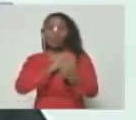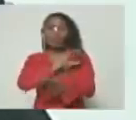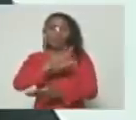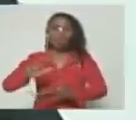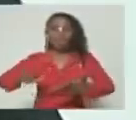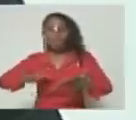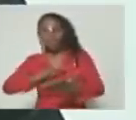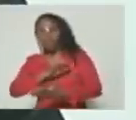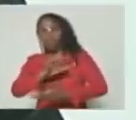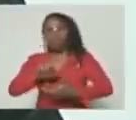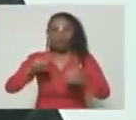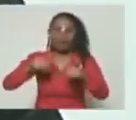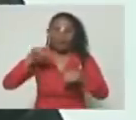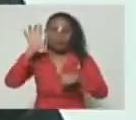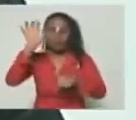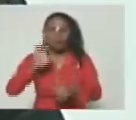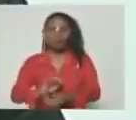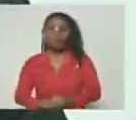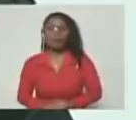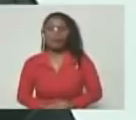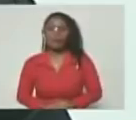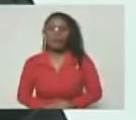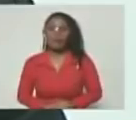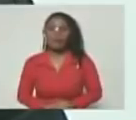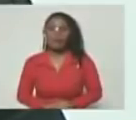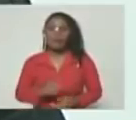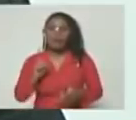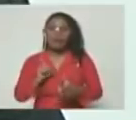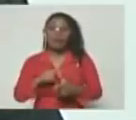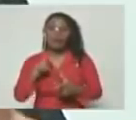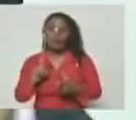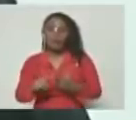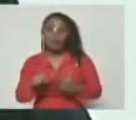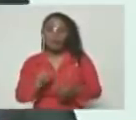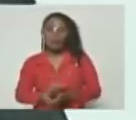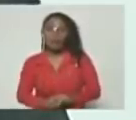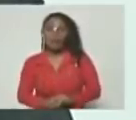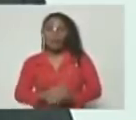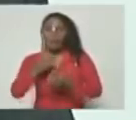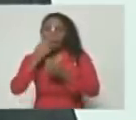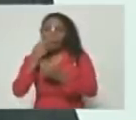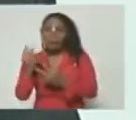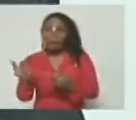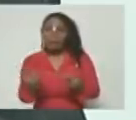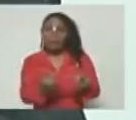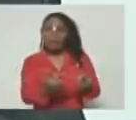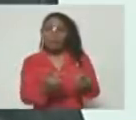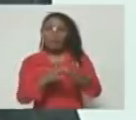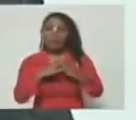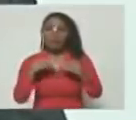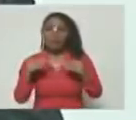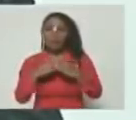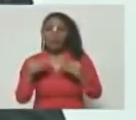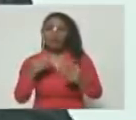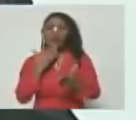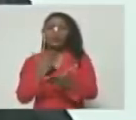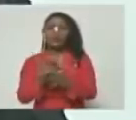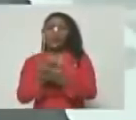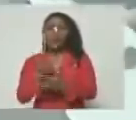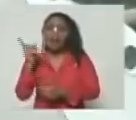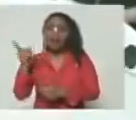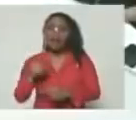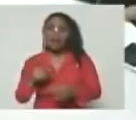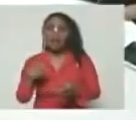crear problemas en el país. Entonces, bienvenido todos los que solicitaron estas